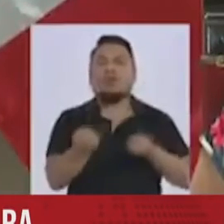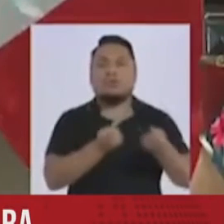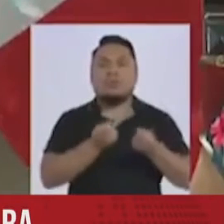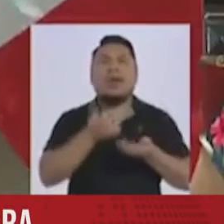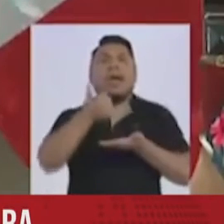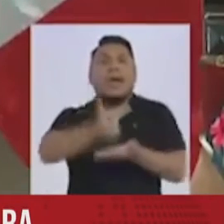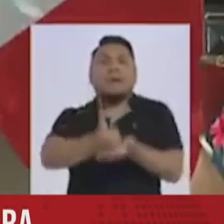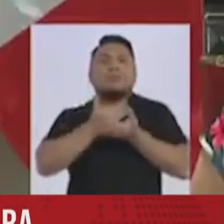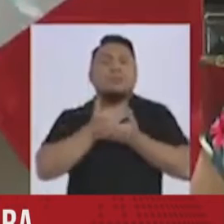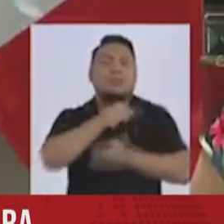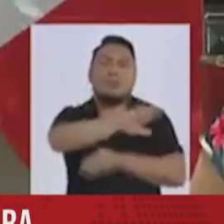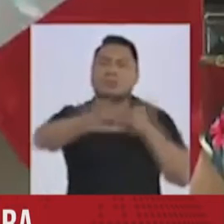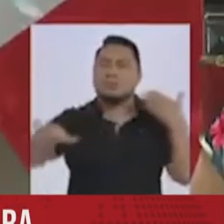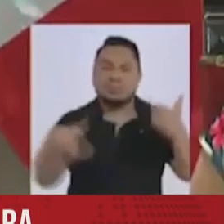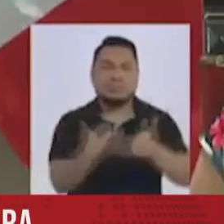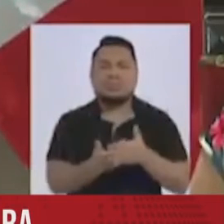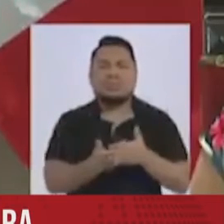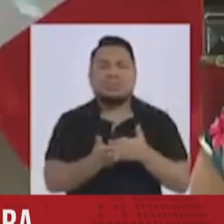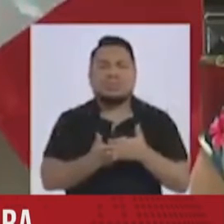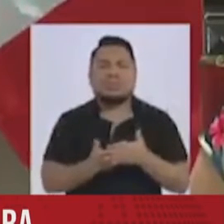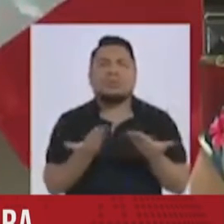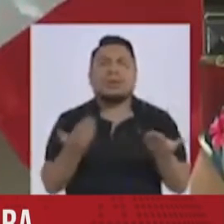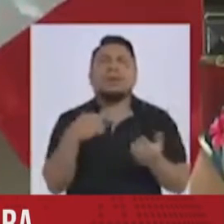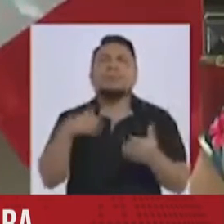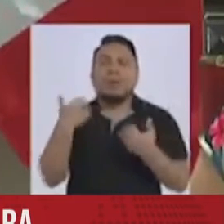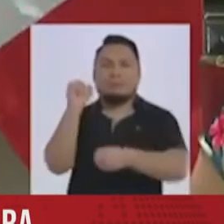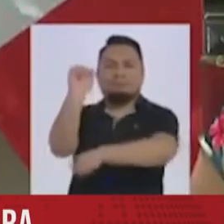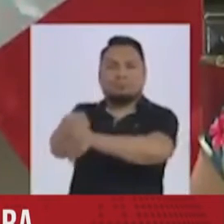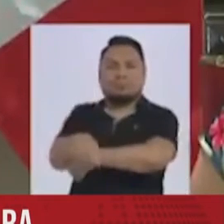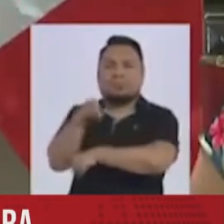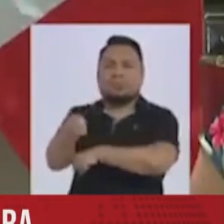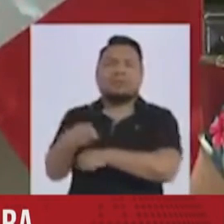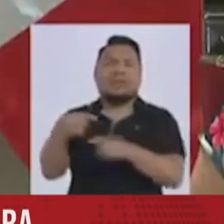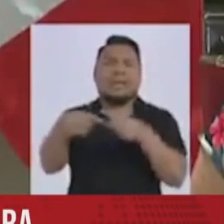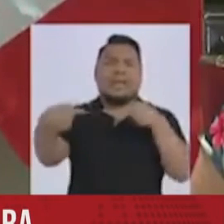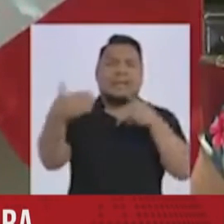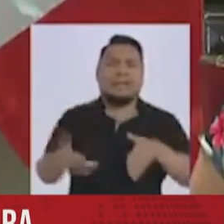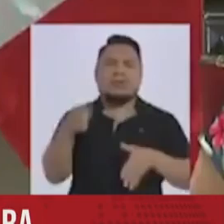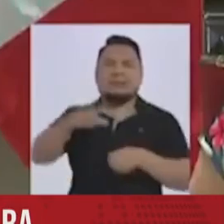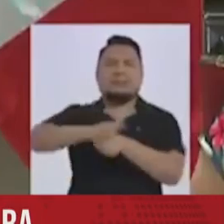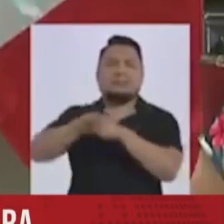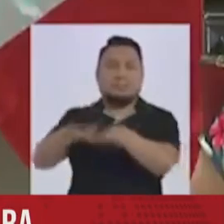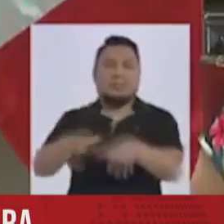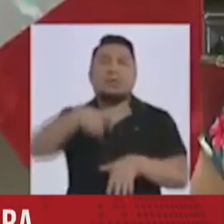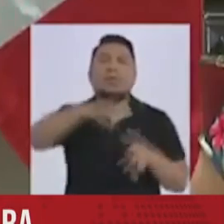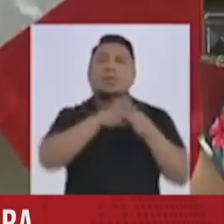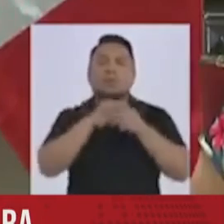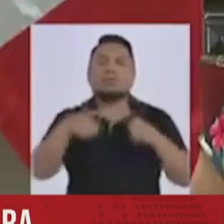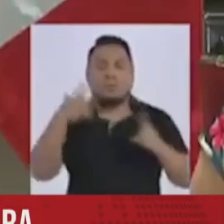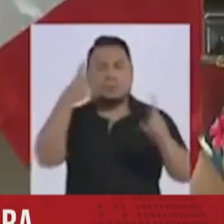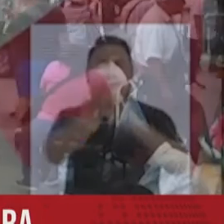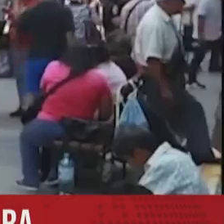Ayúdenos todos a vencer a este enemigo, a este virus, que juntos lo vamos a